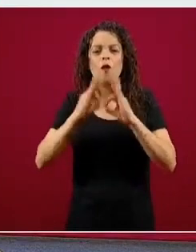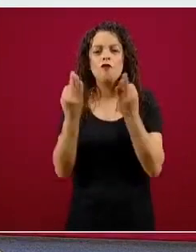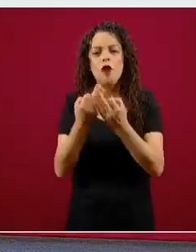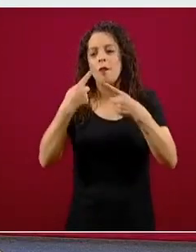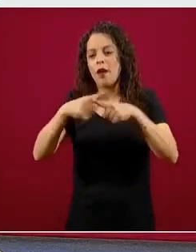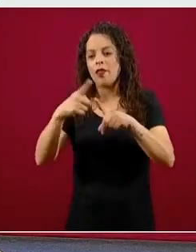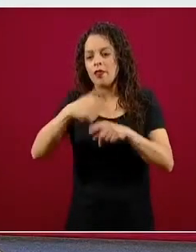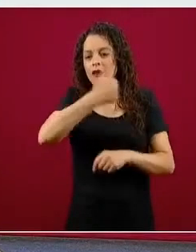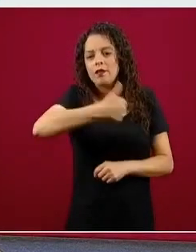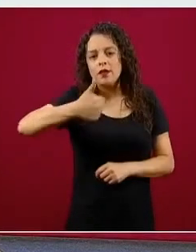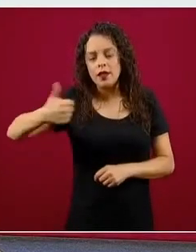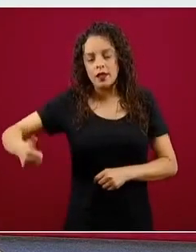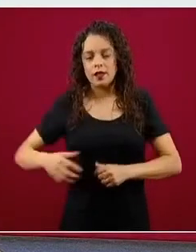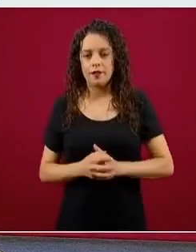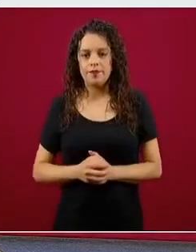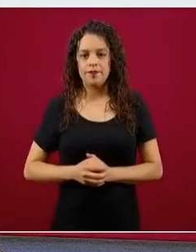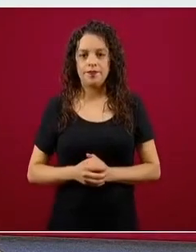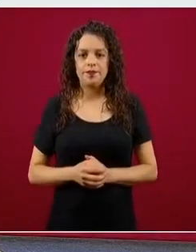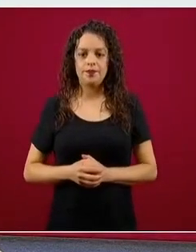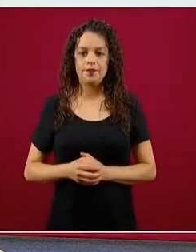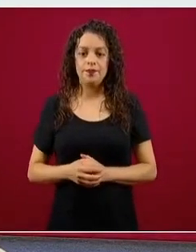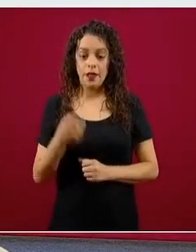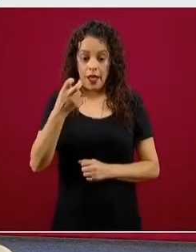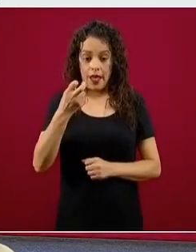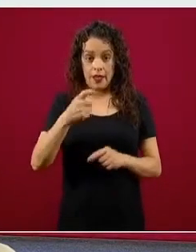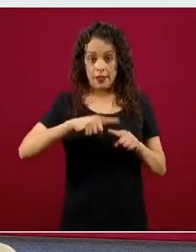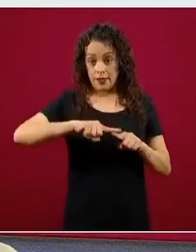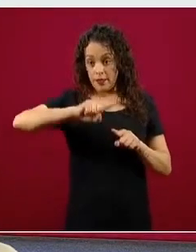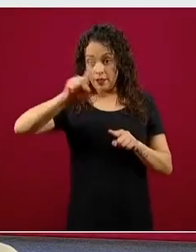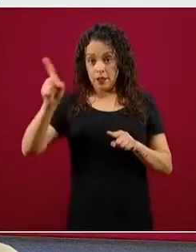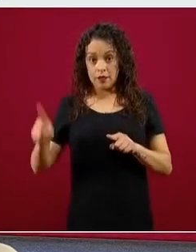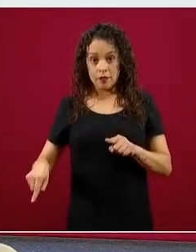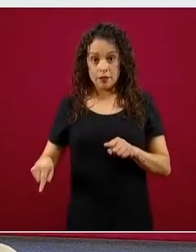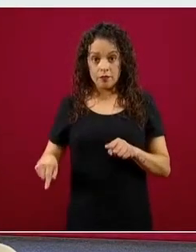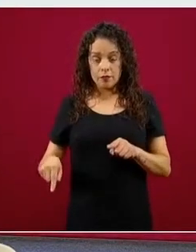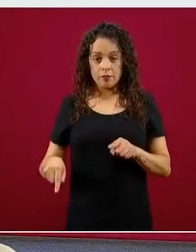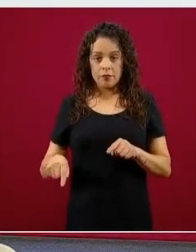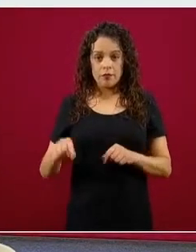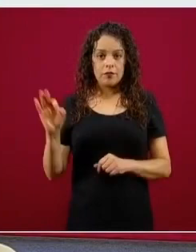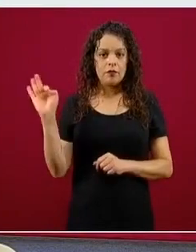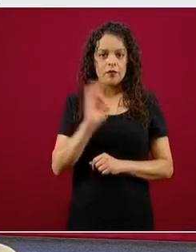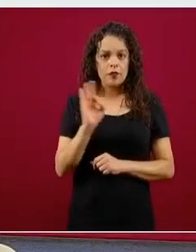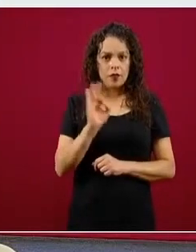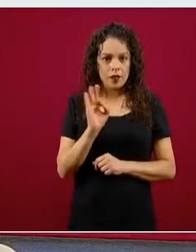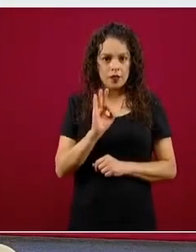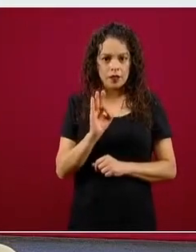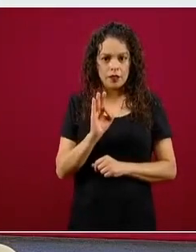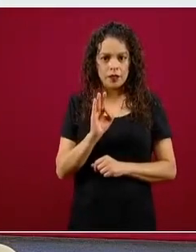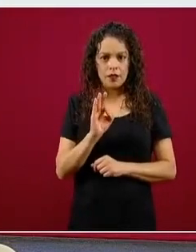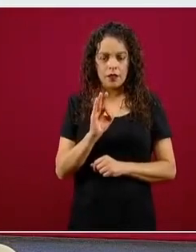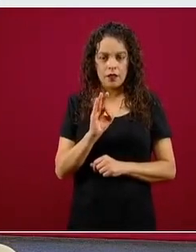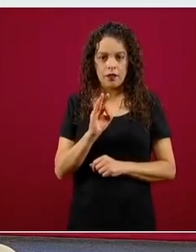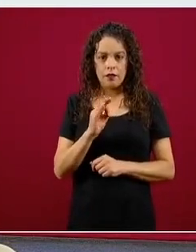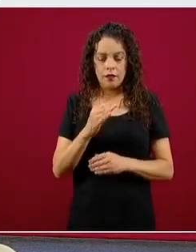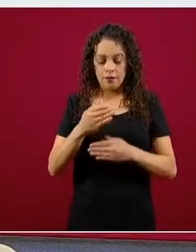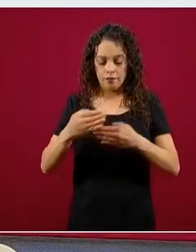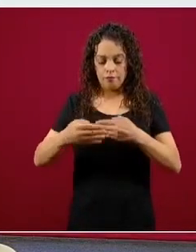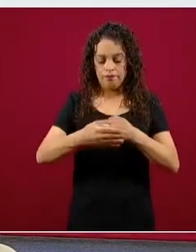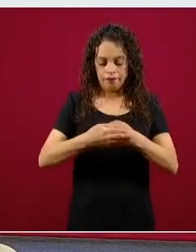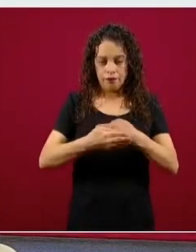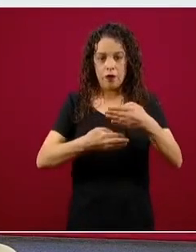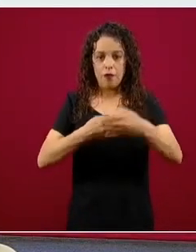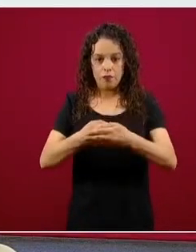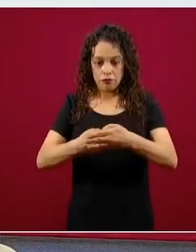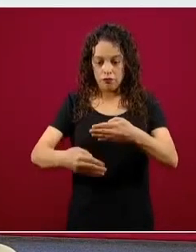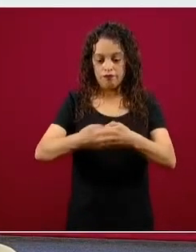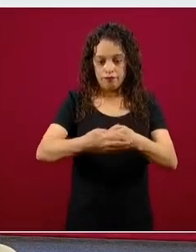¿Qué pasaría si estas mismas curvas las superpusiéramos una sobre otra? Aquí cada una de